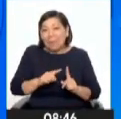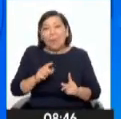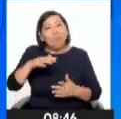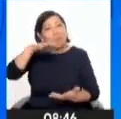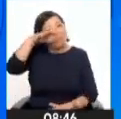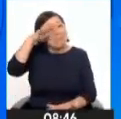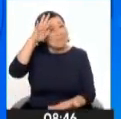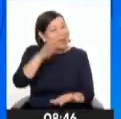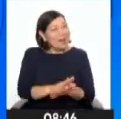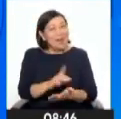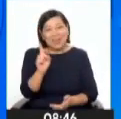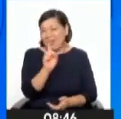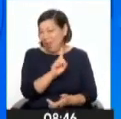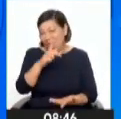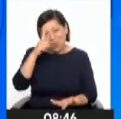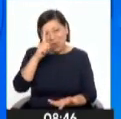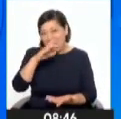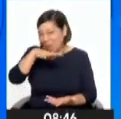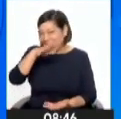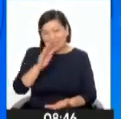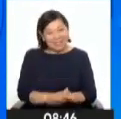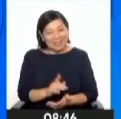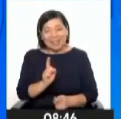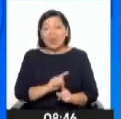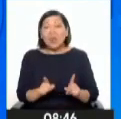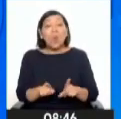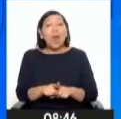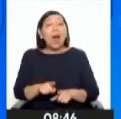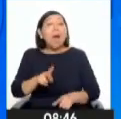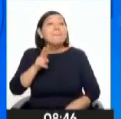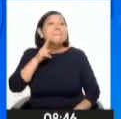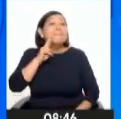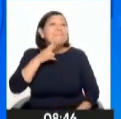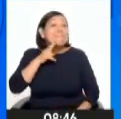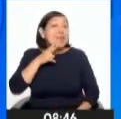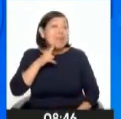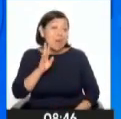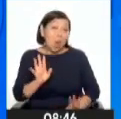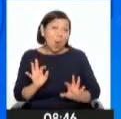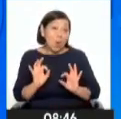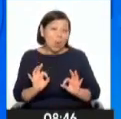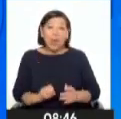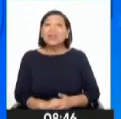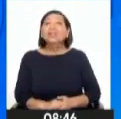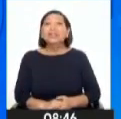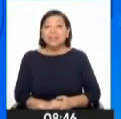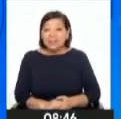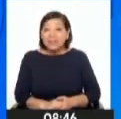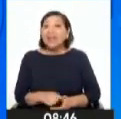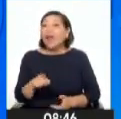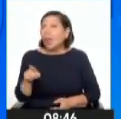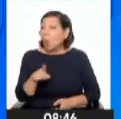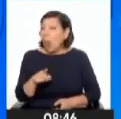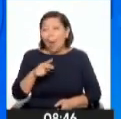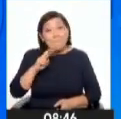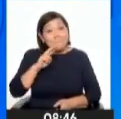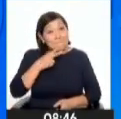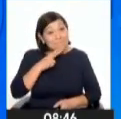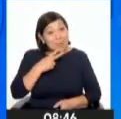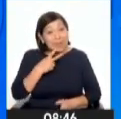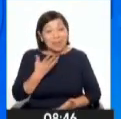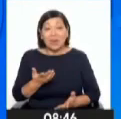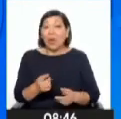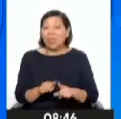no una botella grande, Gonzalo. Bueno, es como el vino también, ¿no? Que se recomienda para la circulación. Efectivamente, María Fernanda, porque el vino tiene